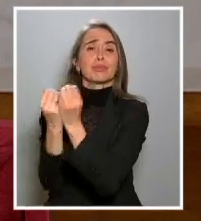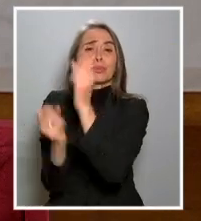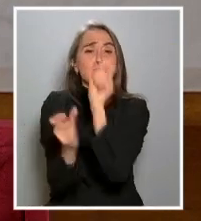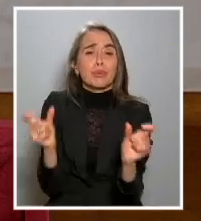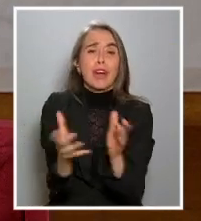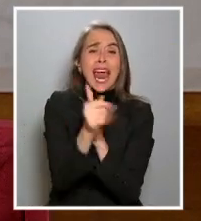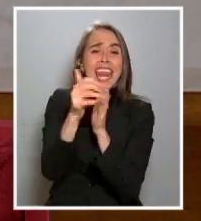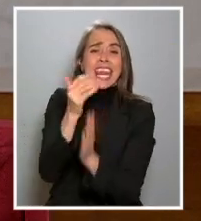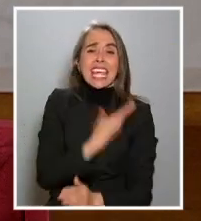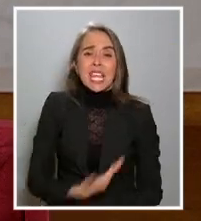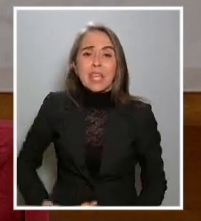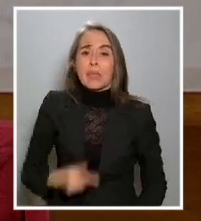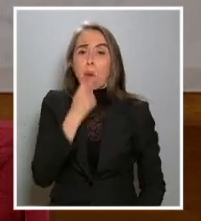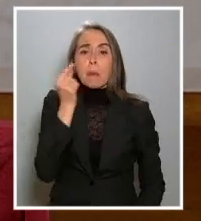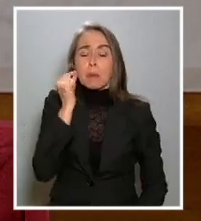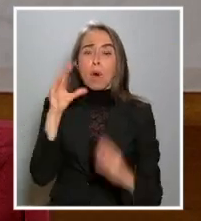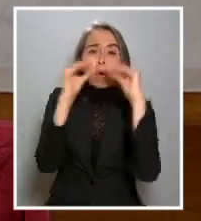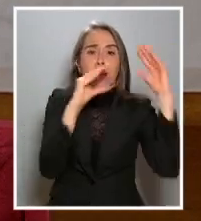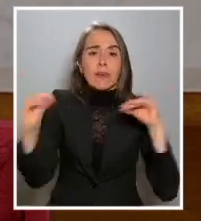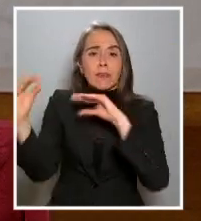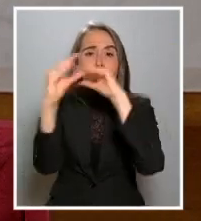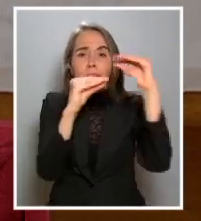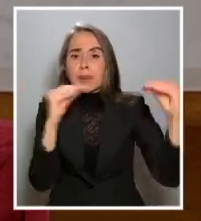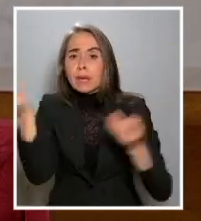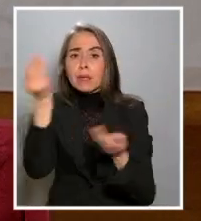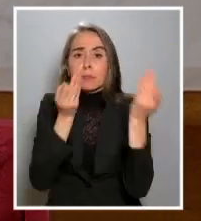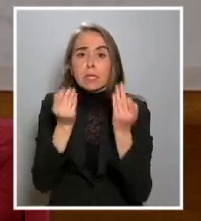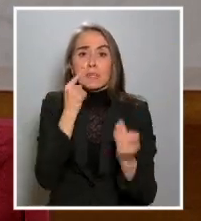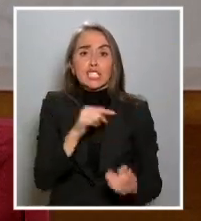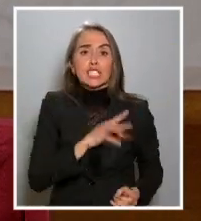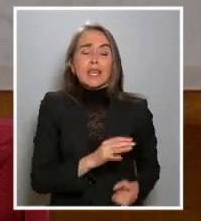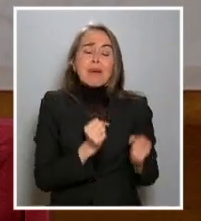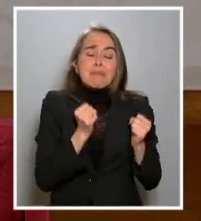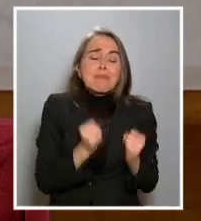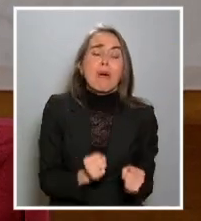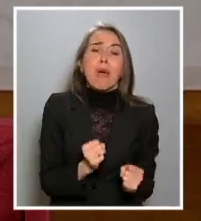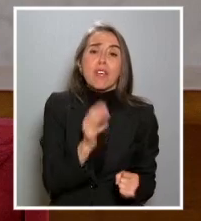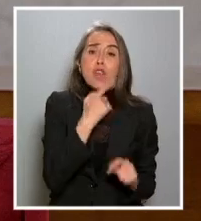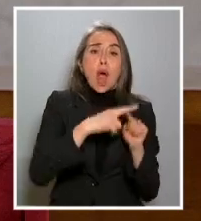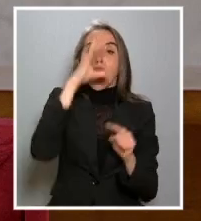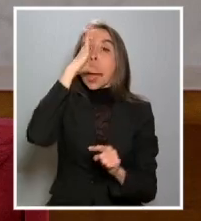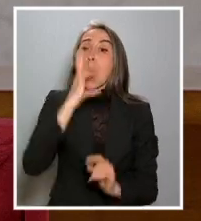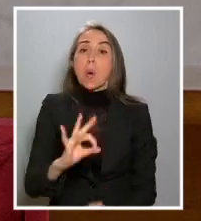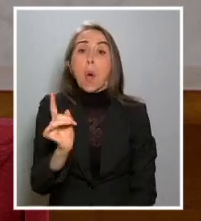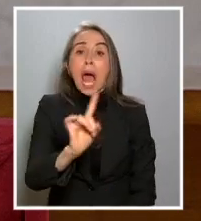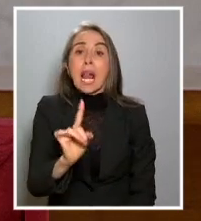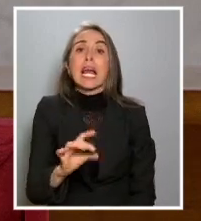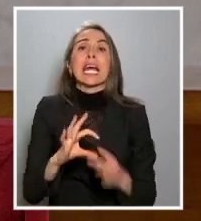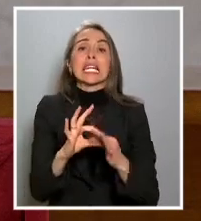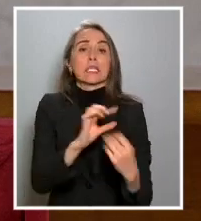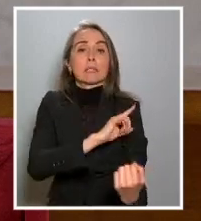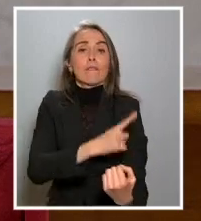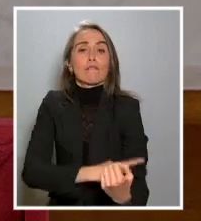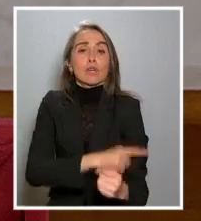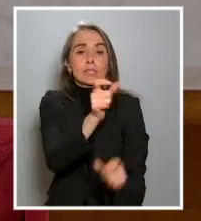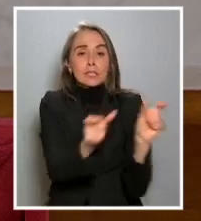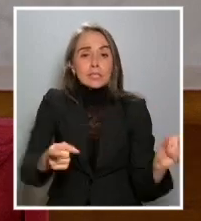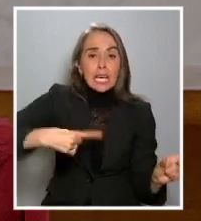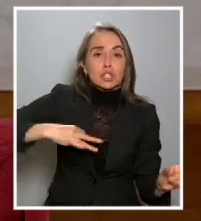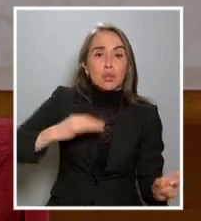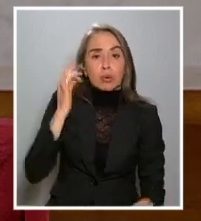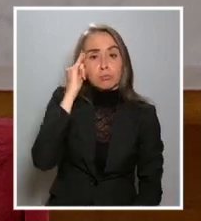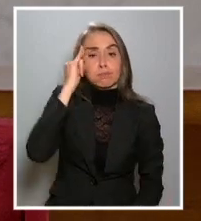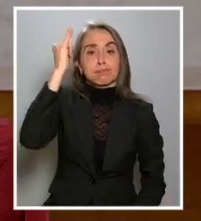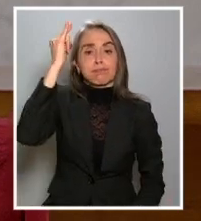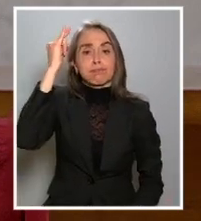con líderes, con lideresas, y he podido constatar que tenemos un potencial inigualable gracias a la fuerza y la sabiduría de nuestro pueblo y